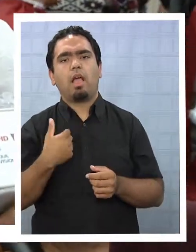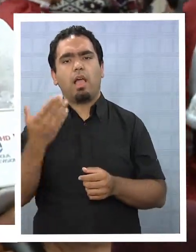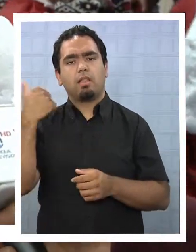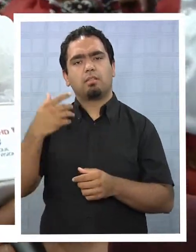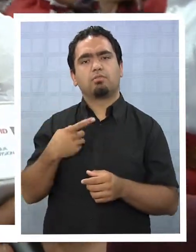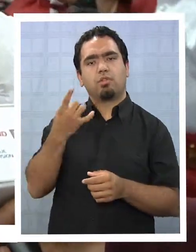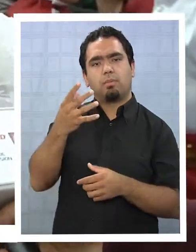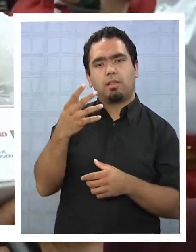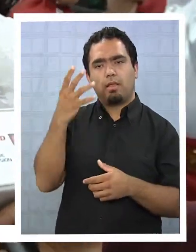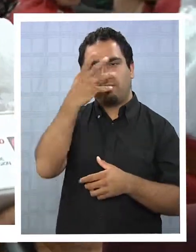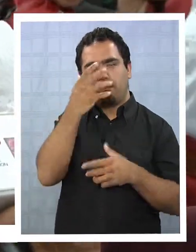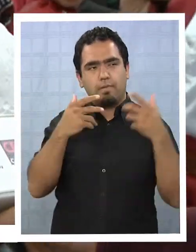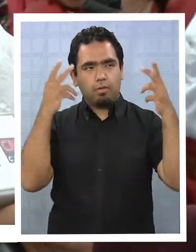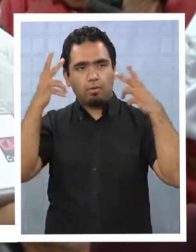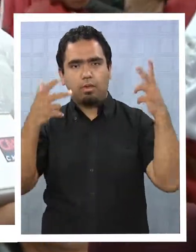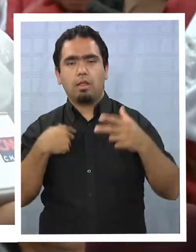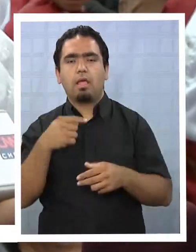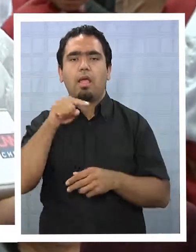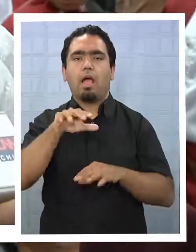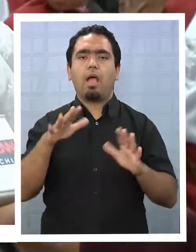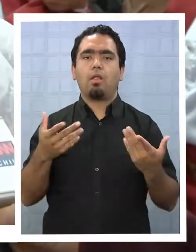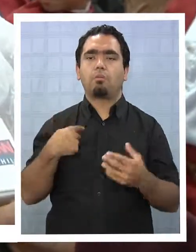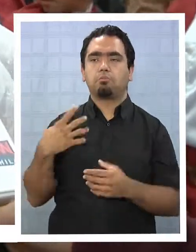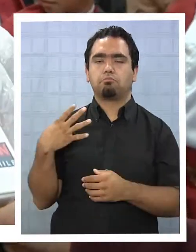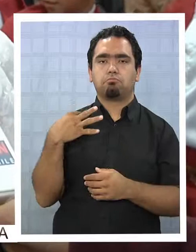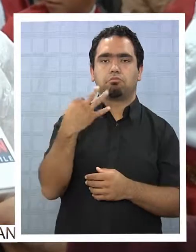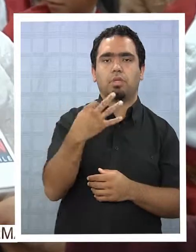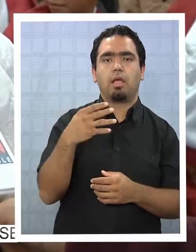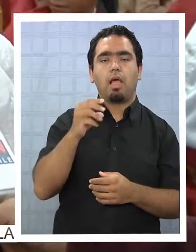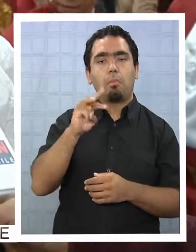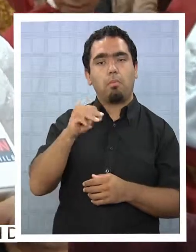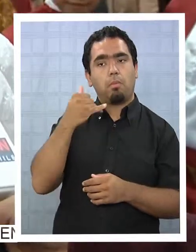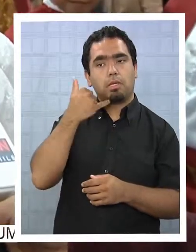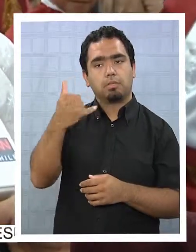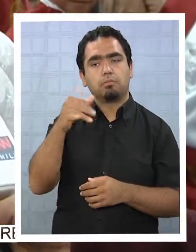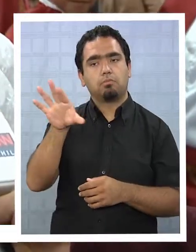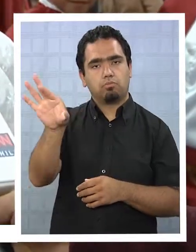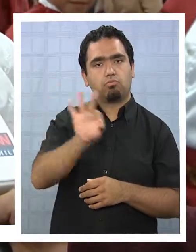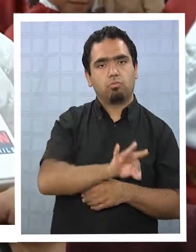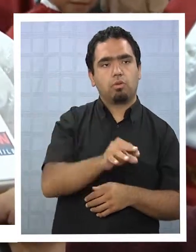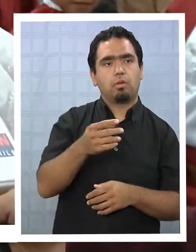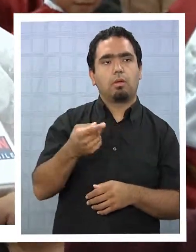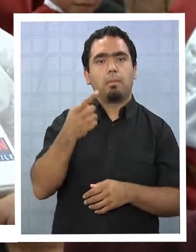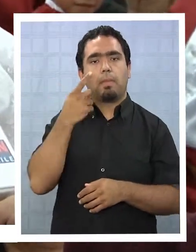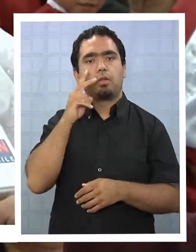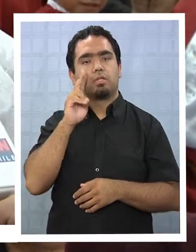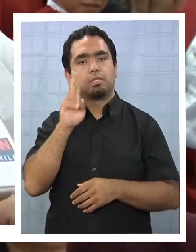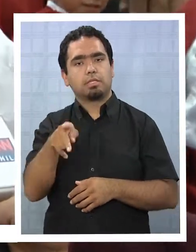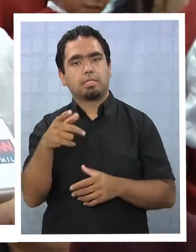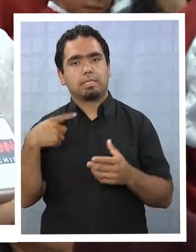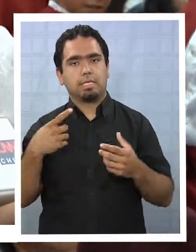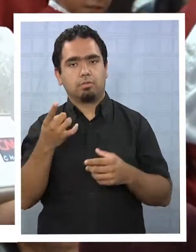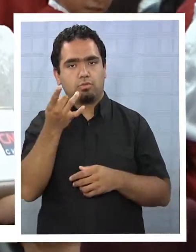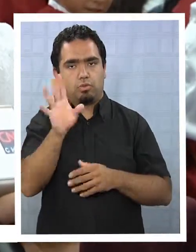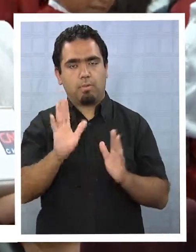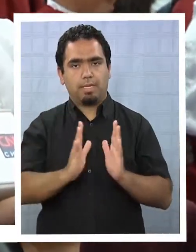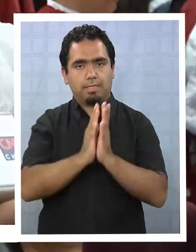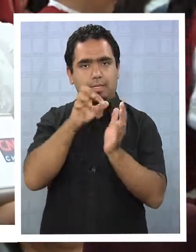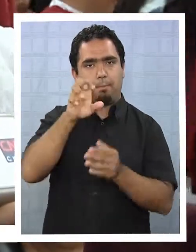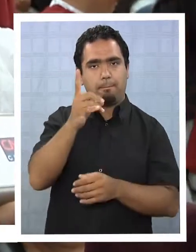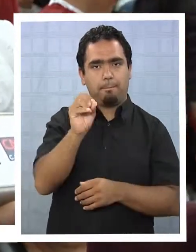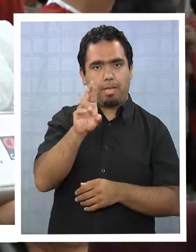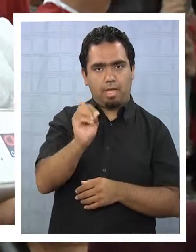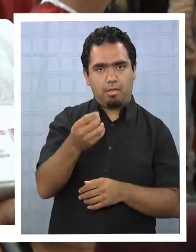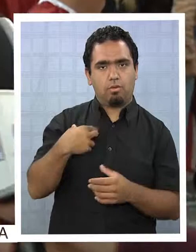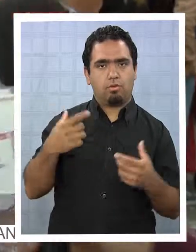Y después ellos me llamaron, a mi mamá, y me dijeron que podía volver, pero sin insignia, pero por San Pedro nomás me dejaron bailar con